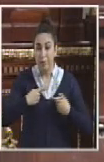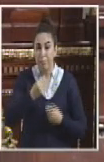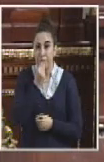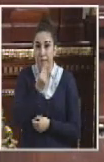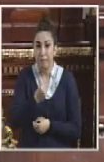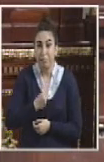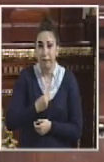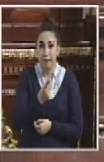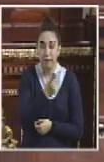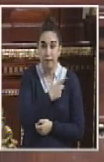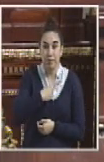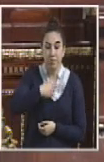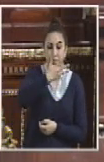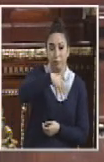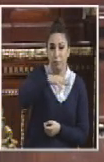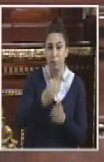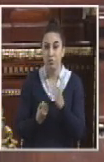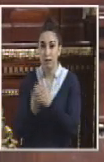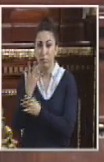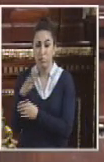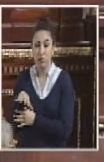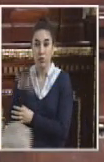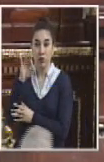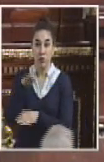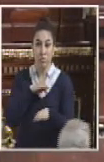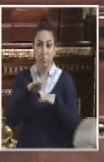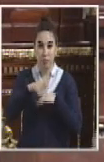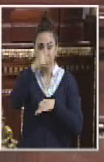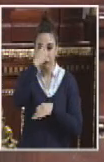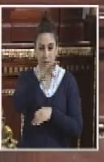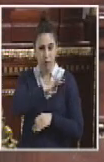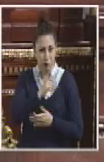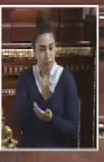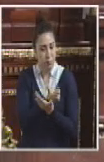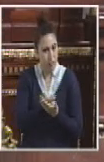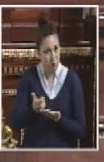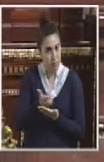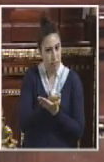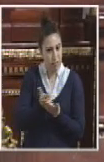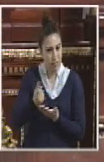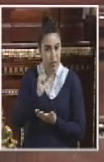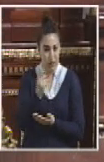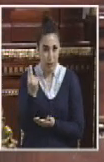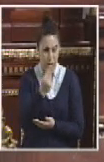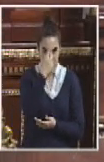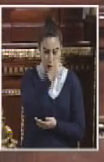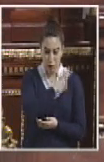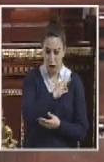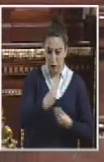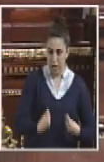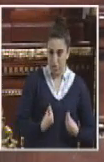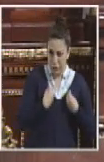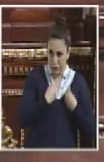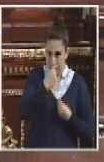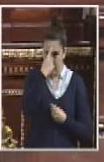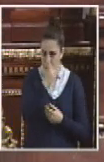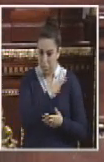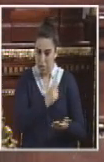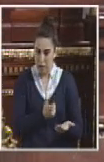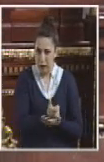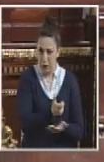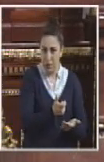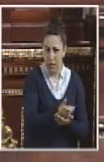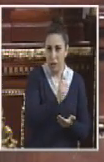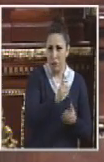necesidad de buscar un nuevo empleo a fin de obtener el ingreso económico que le permita satisfacer sus